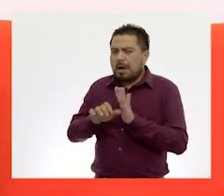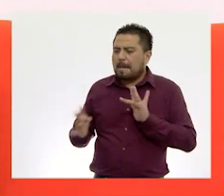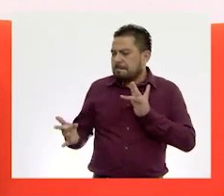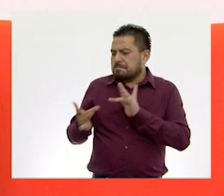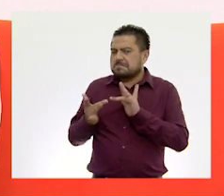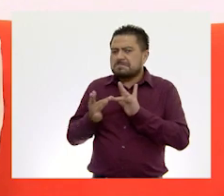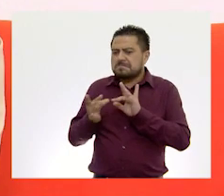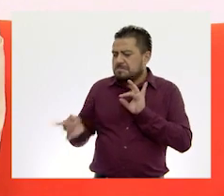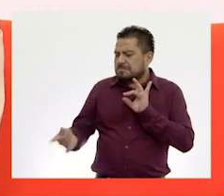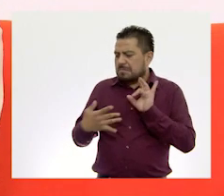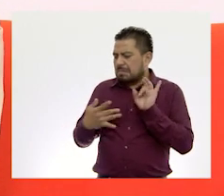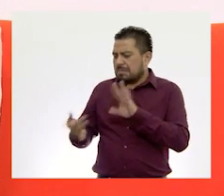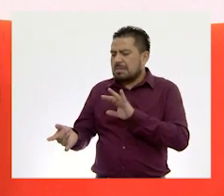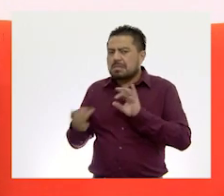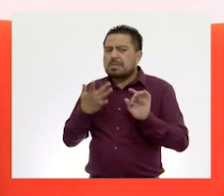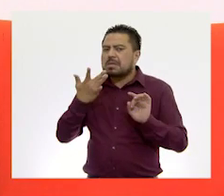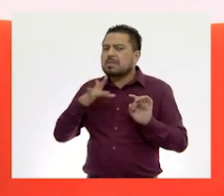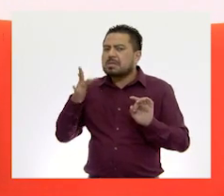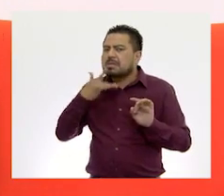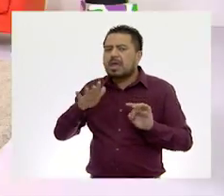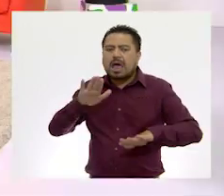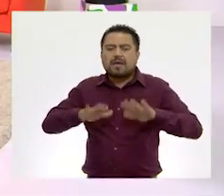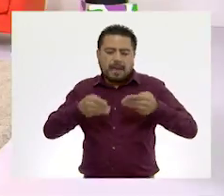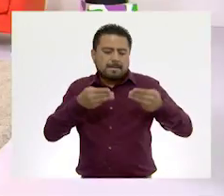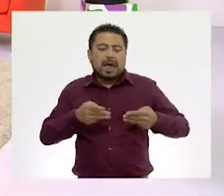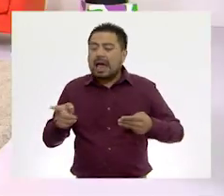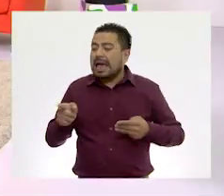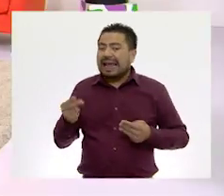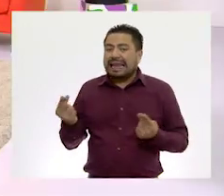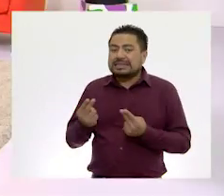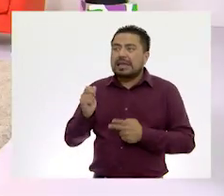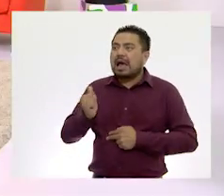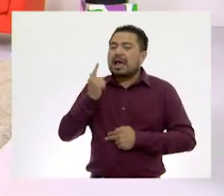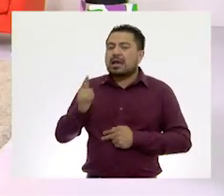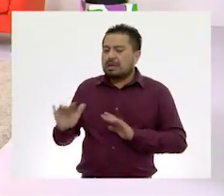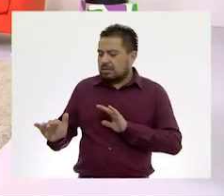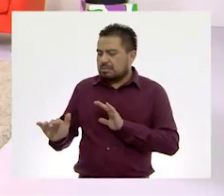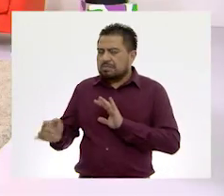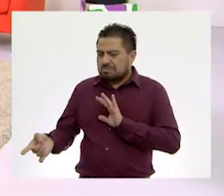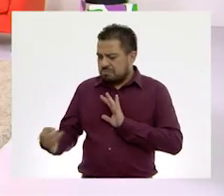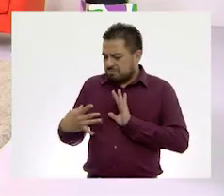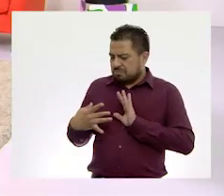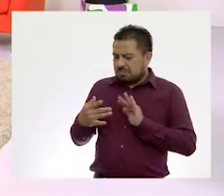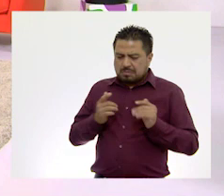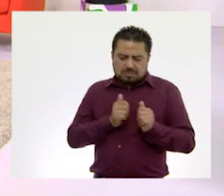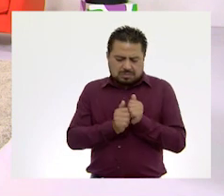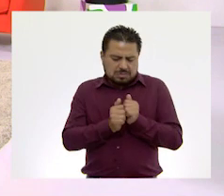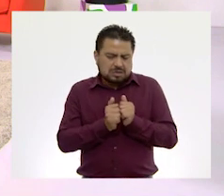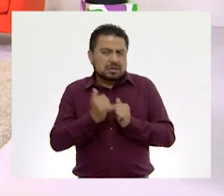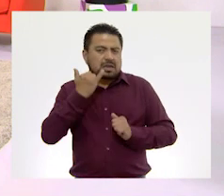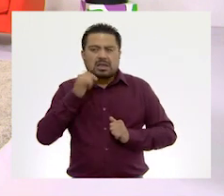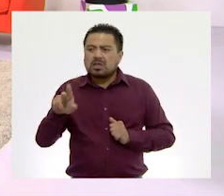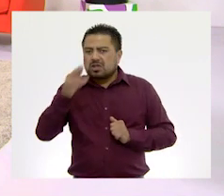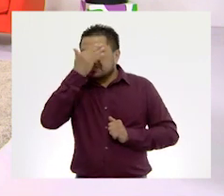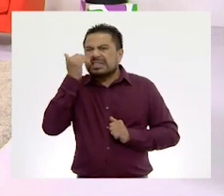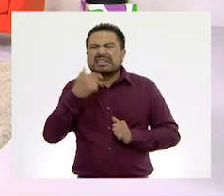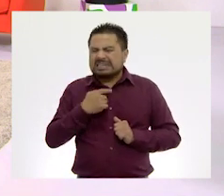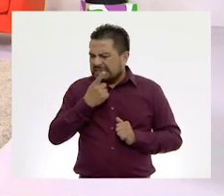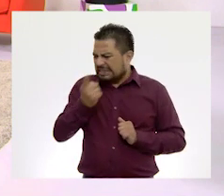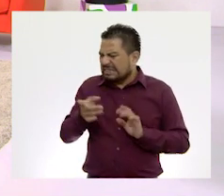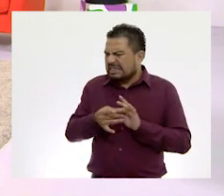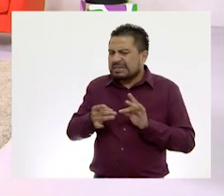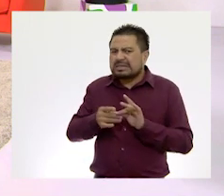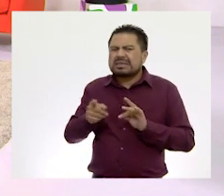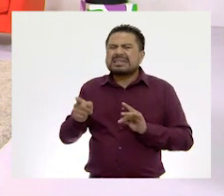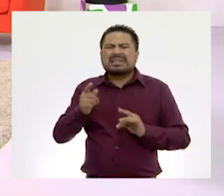de texto. O incluso si voy al mercado y necesita algo, me manda mensaje de texto. Y ya si ella no sabe qué es lo que yo le estoy diciendo,